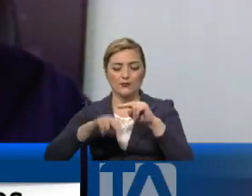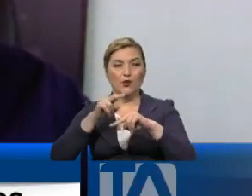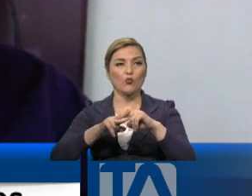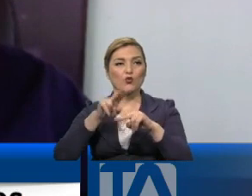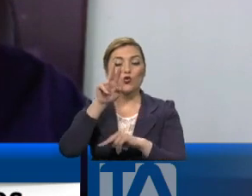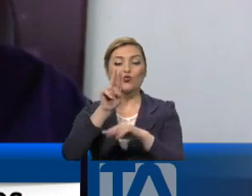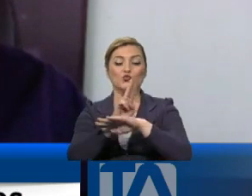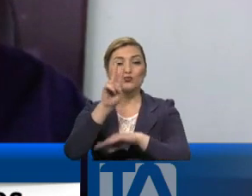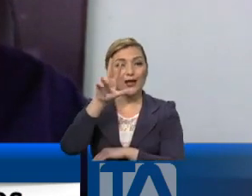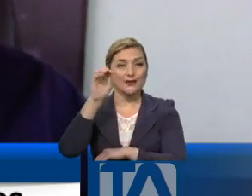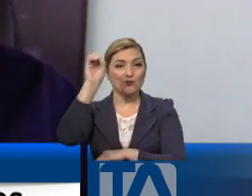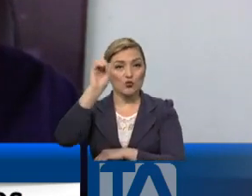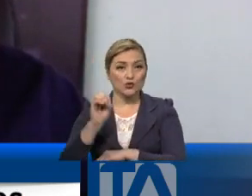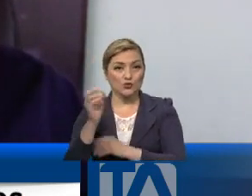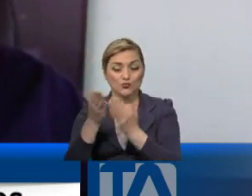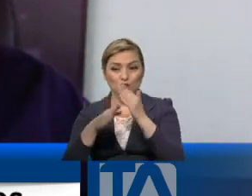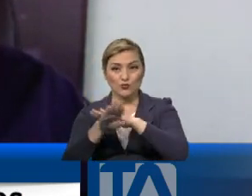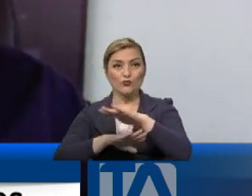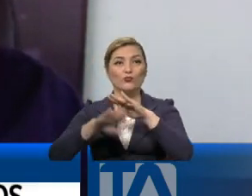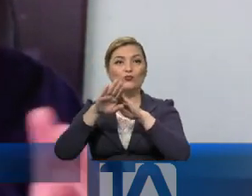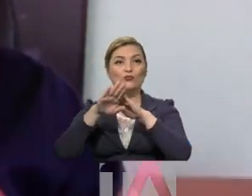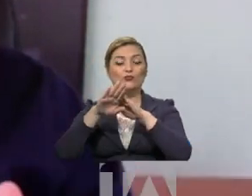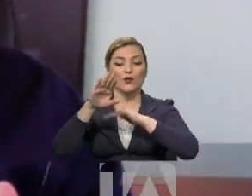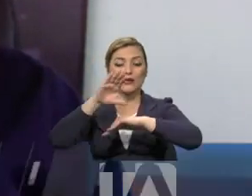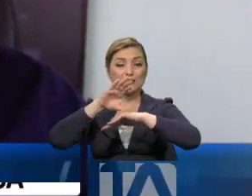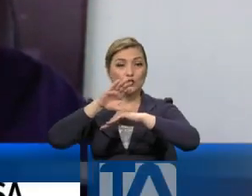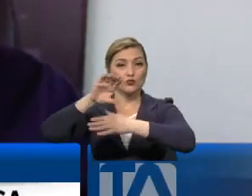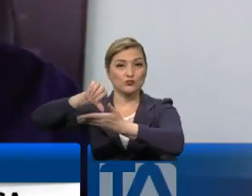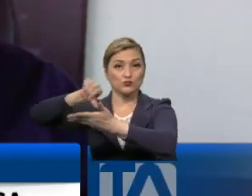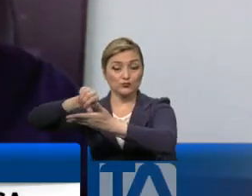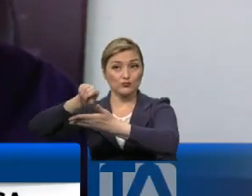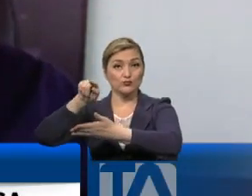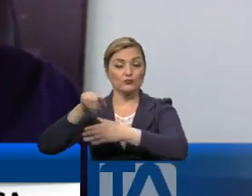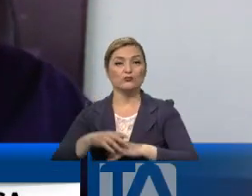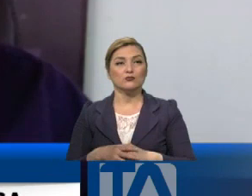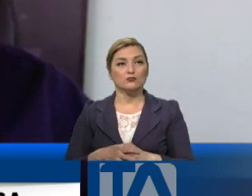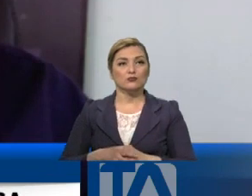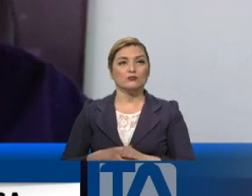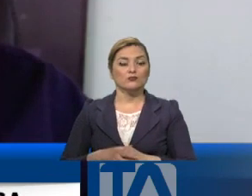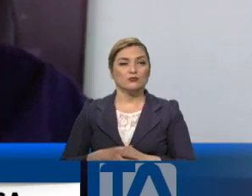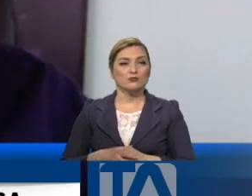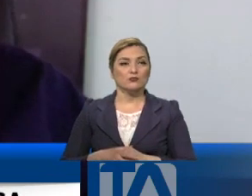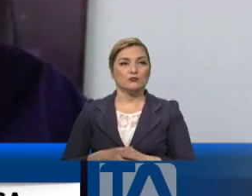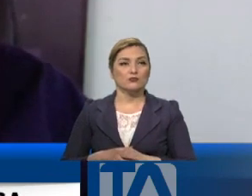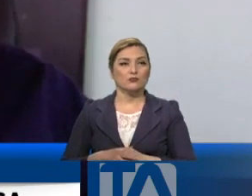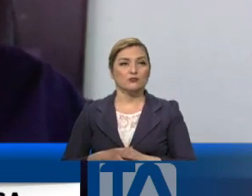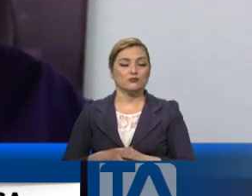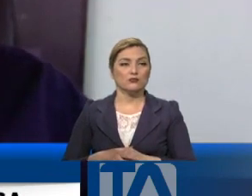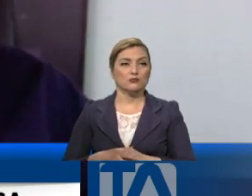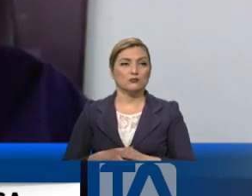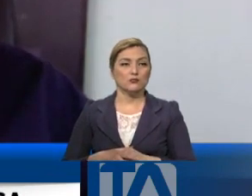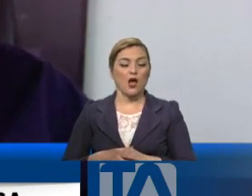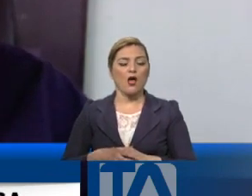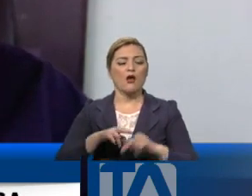el 30% de los servicios básicos instalados en el centro urbano consolidado de la ciudad. Mientras tanto estás construyendo en los